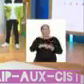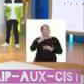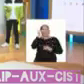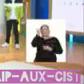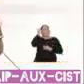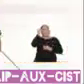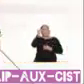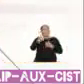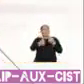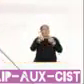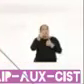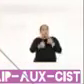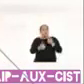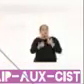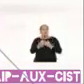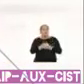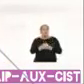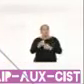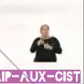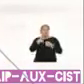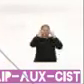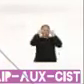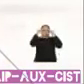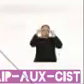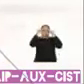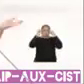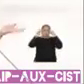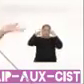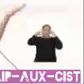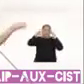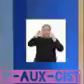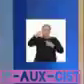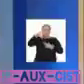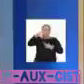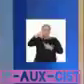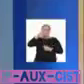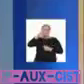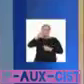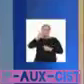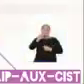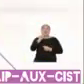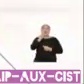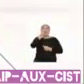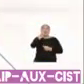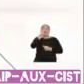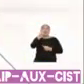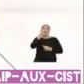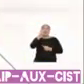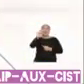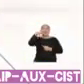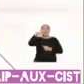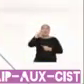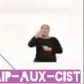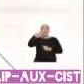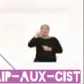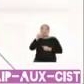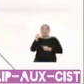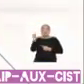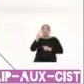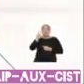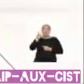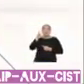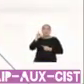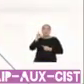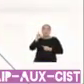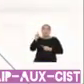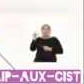ciertas profesiones. A mí me tocó ser ingeniera agrónoma y a él, civil. Aunque a ambos nos tocó la ingeniería, estas son